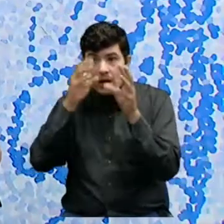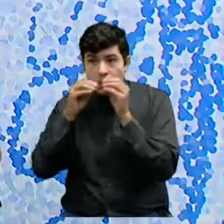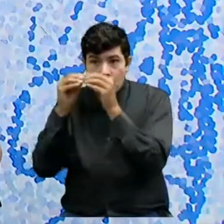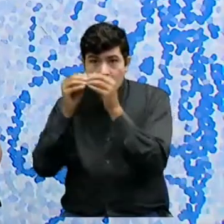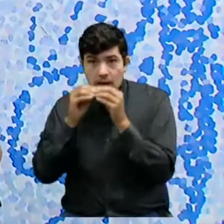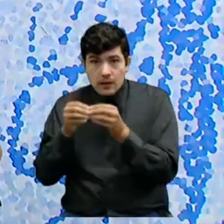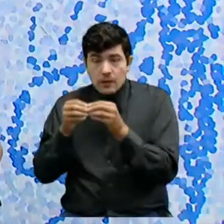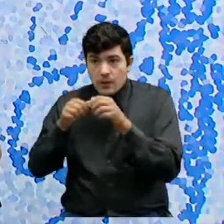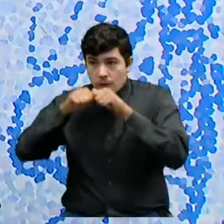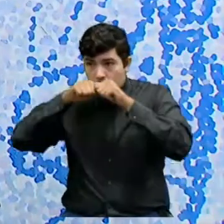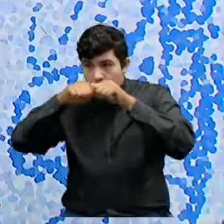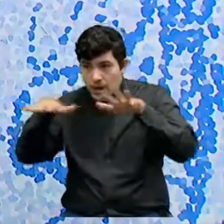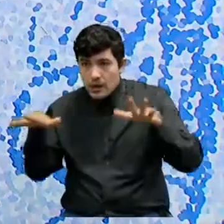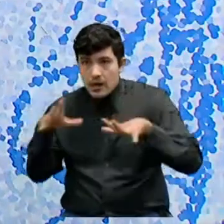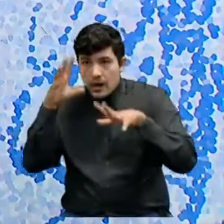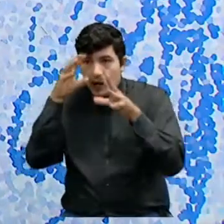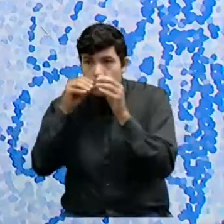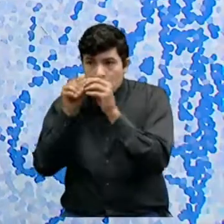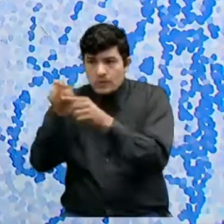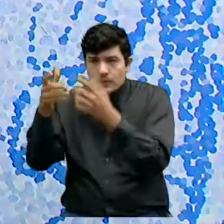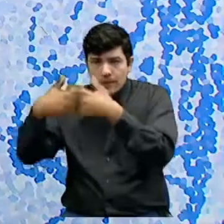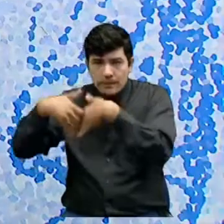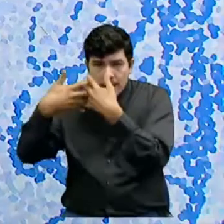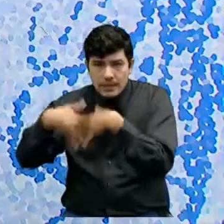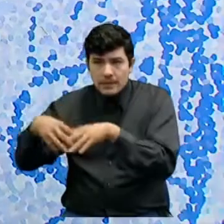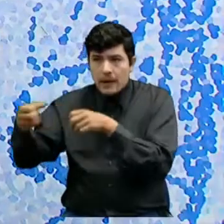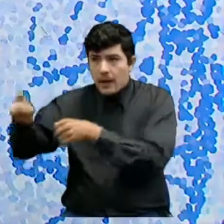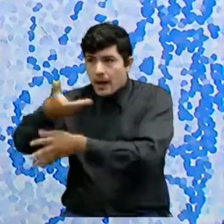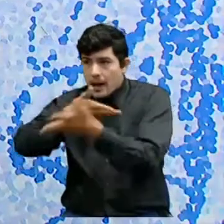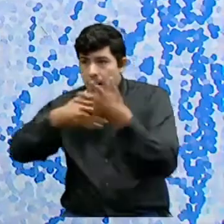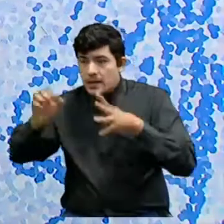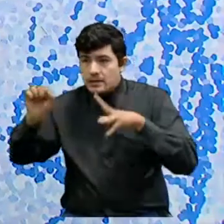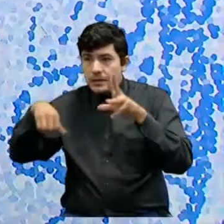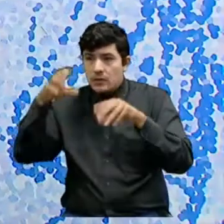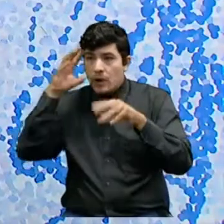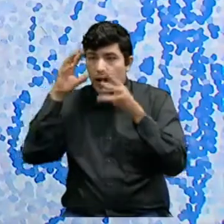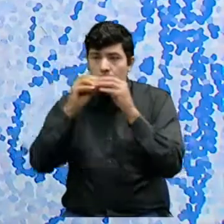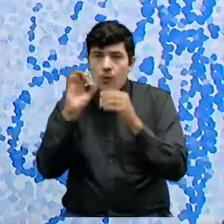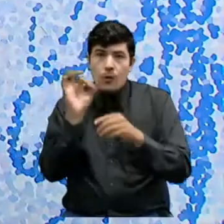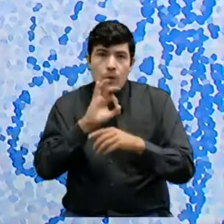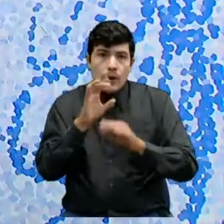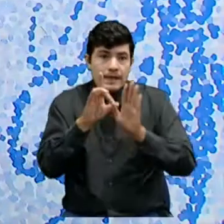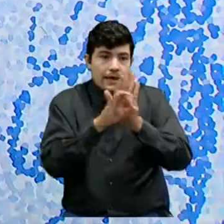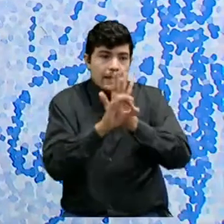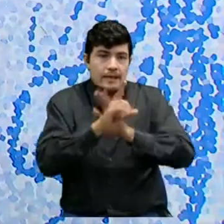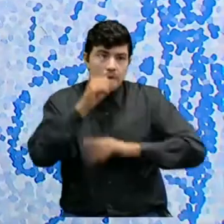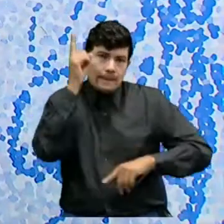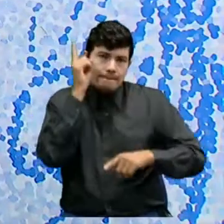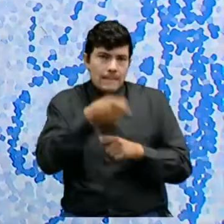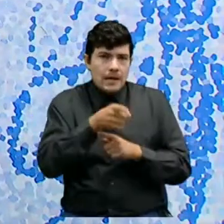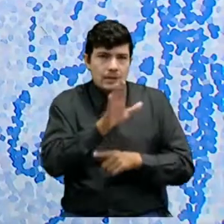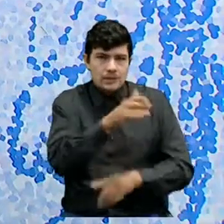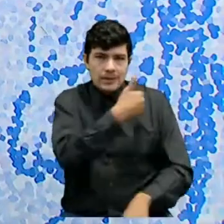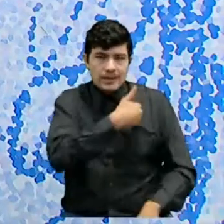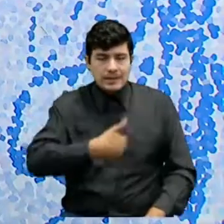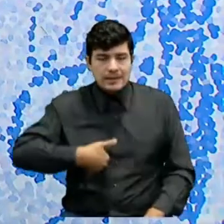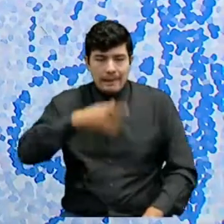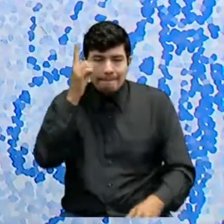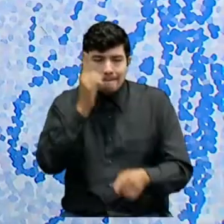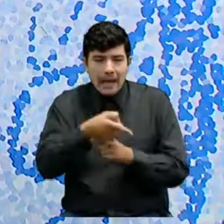con socialización de los distintos sectores laborales, o se hace a través de decreto como